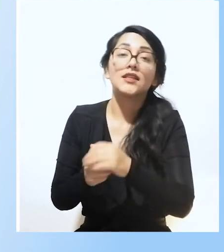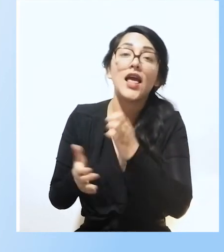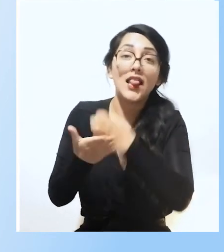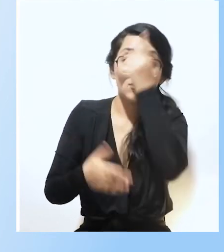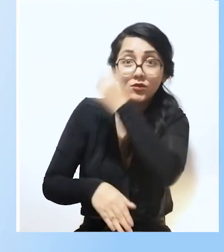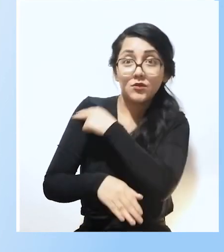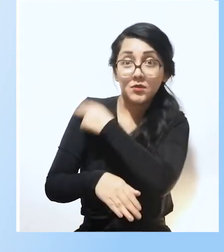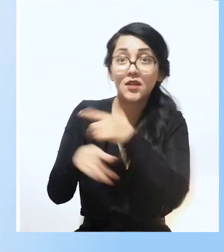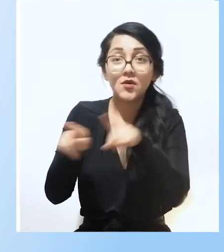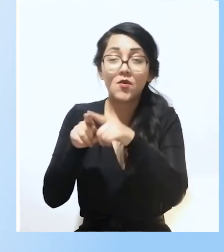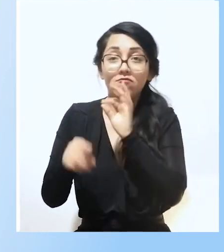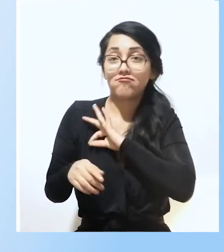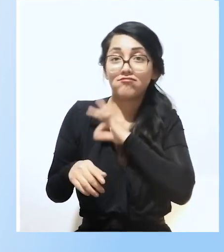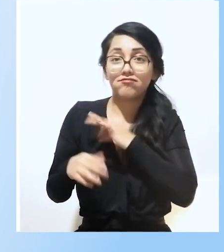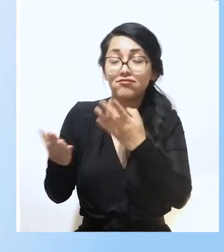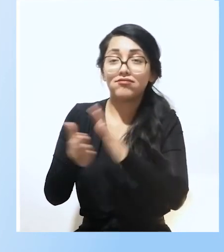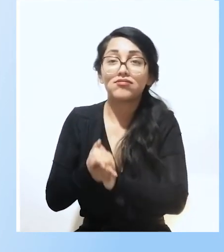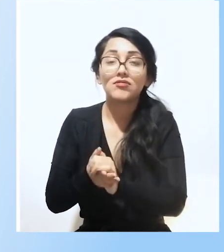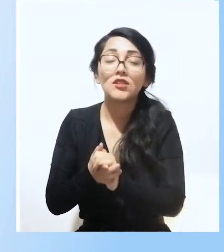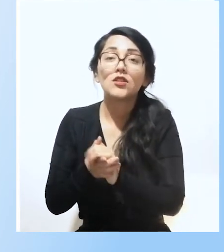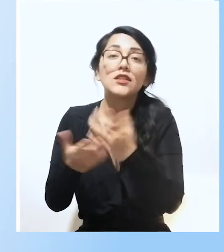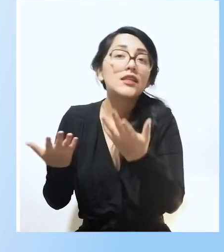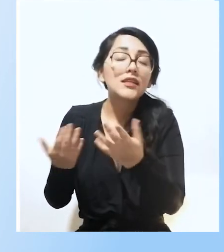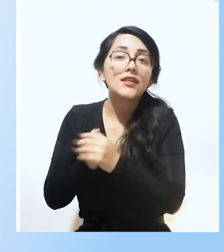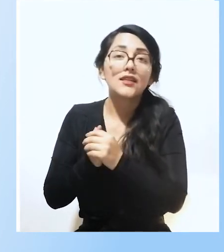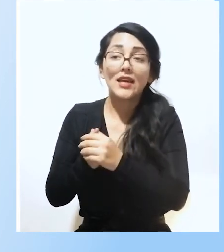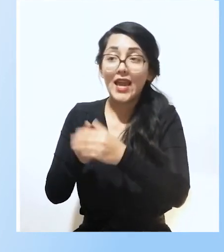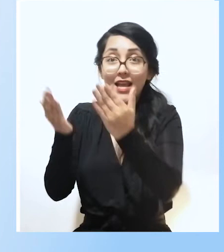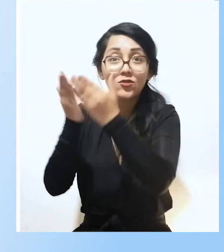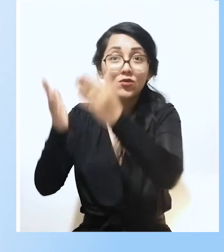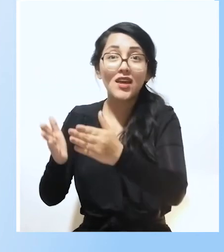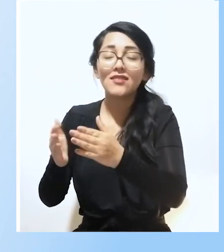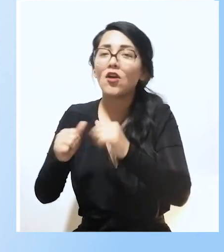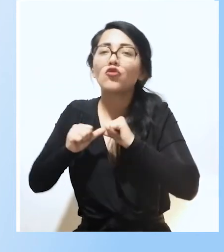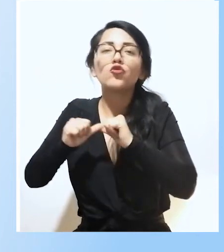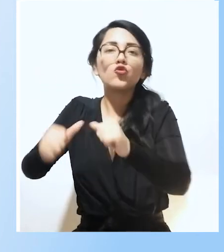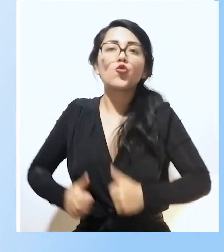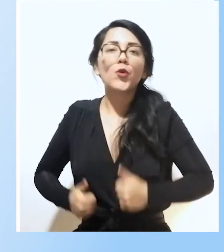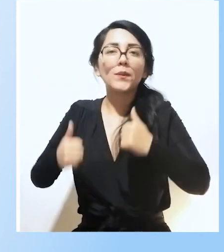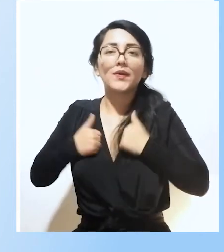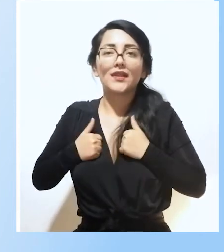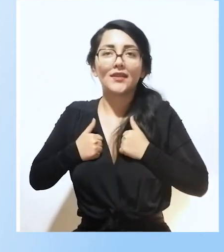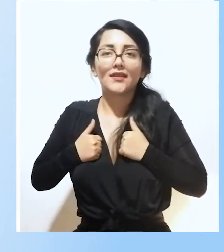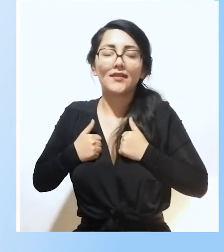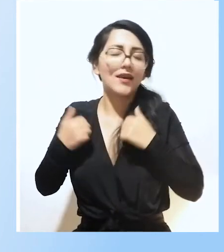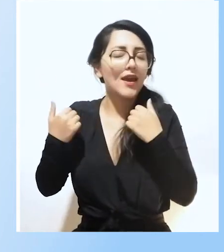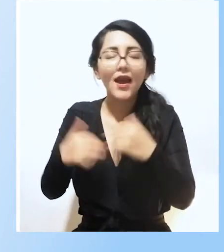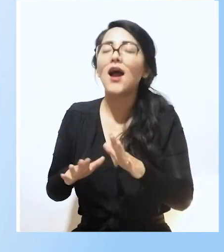ayuda a que el alumno se reencuentre con su vida, trascendiendo, como hemos dicho, esa